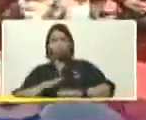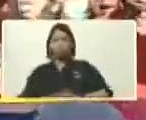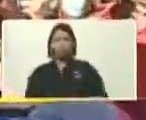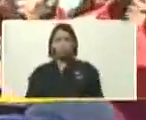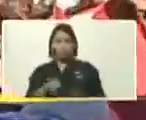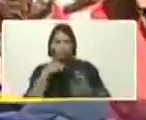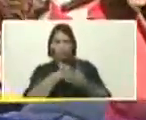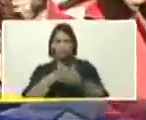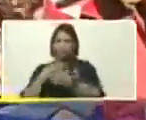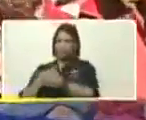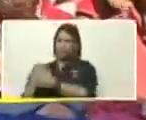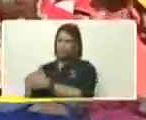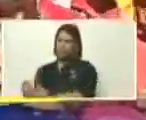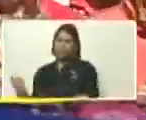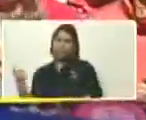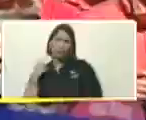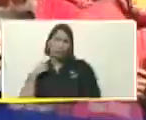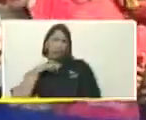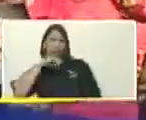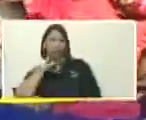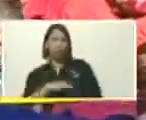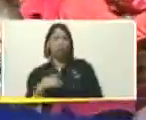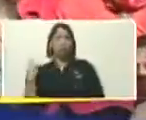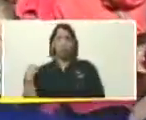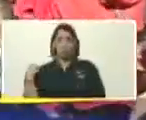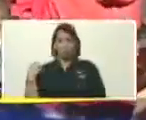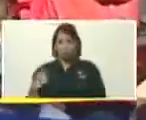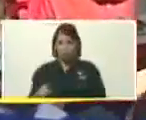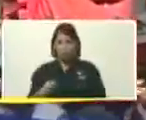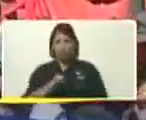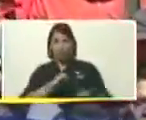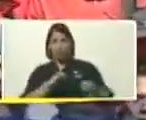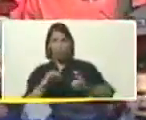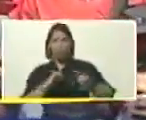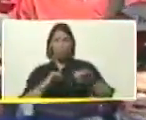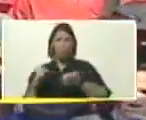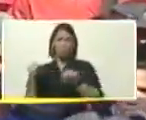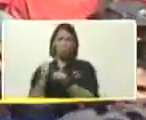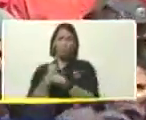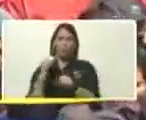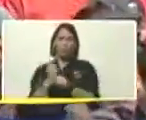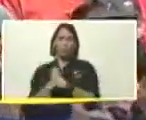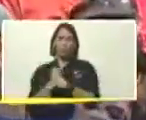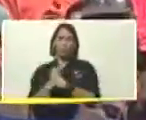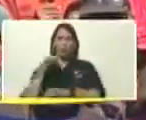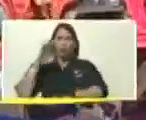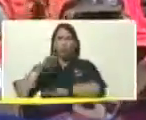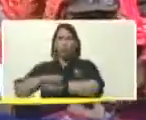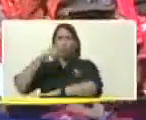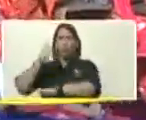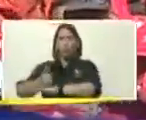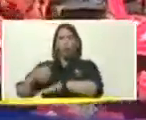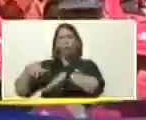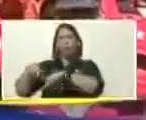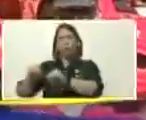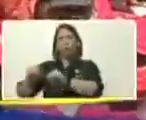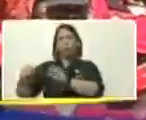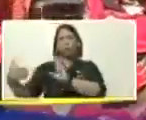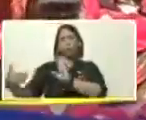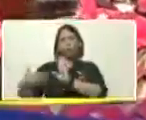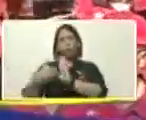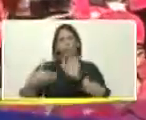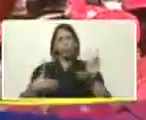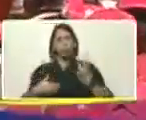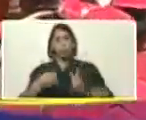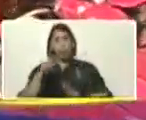lucha histórica y esa deuda histórica que nos tiene el movimiento obrero por culpa del capitalismo. Entonces,